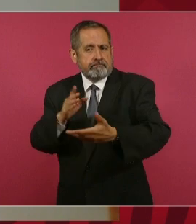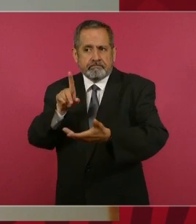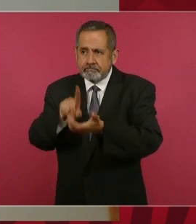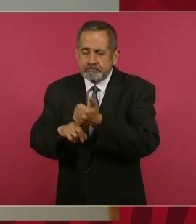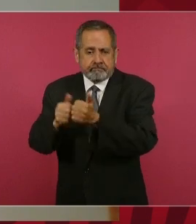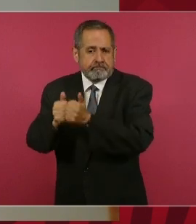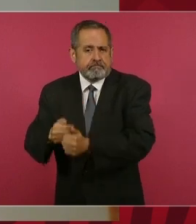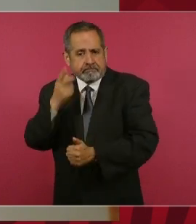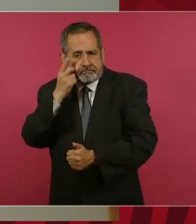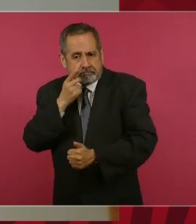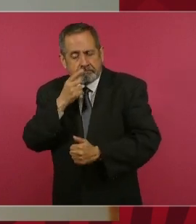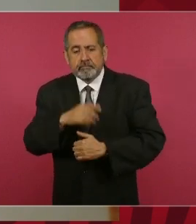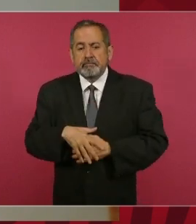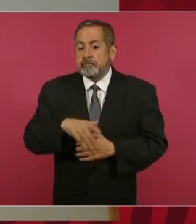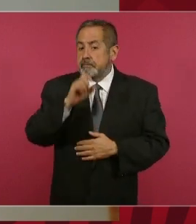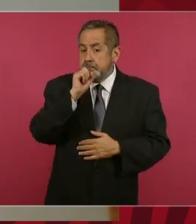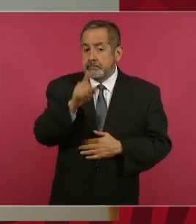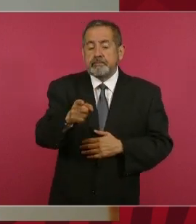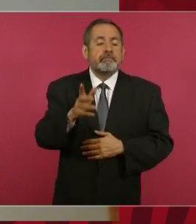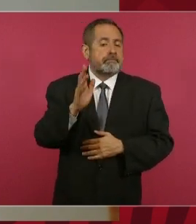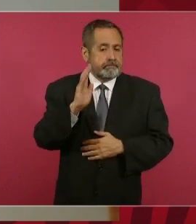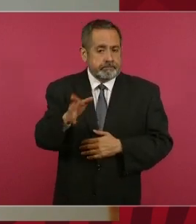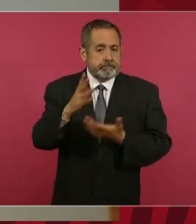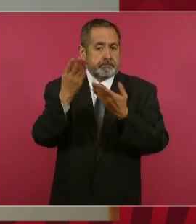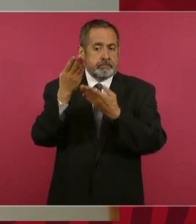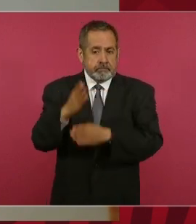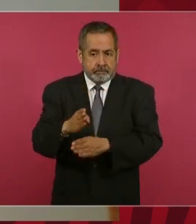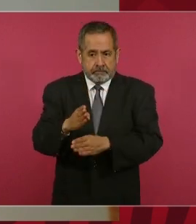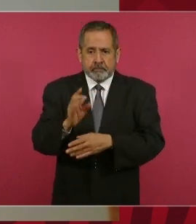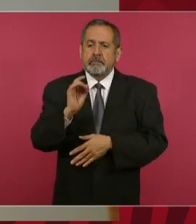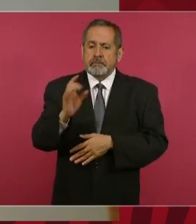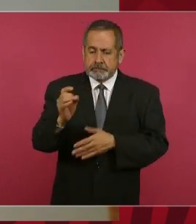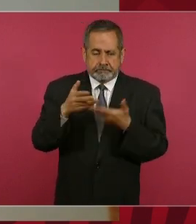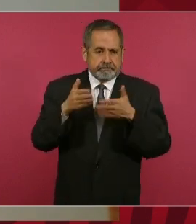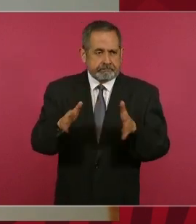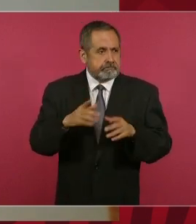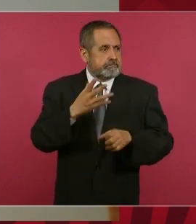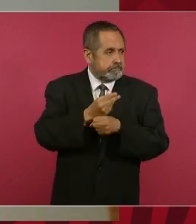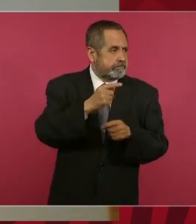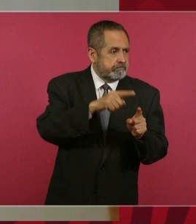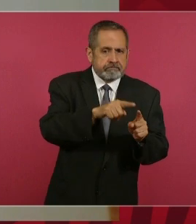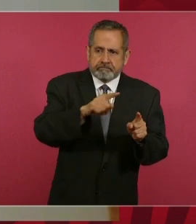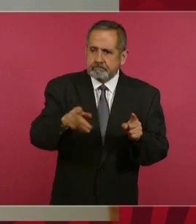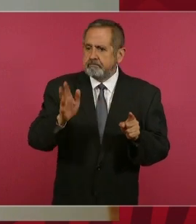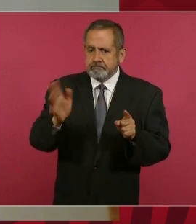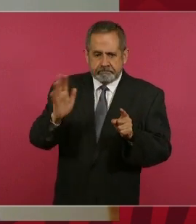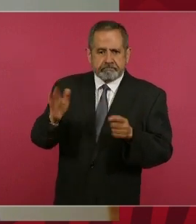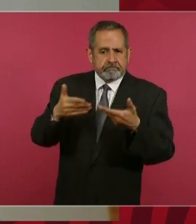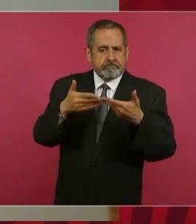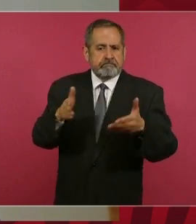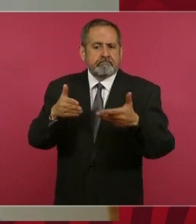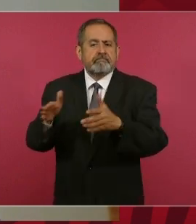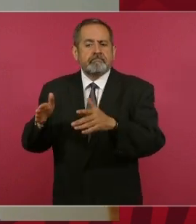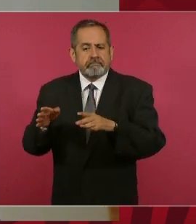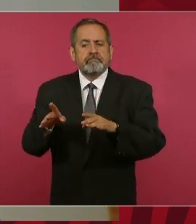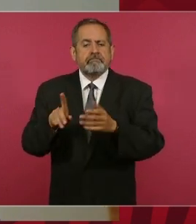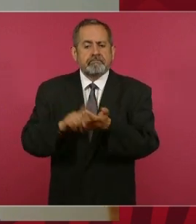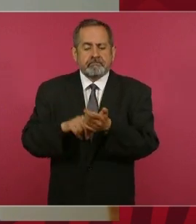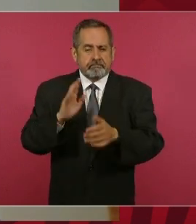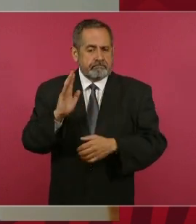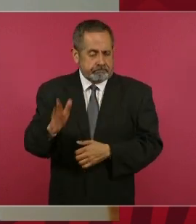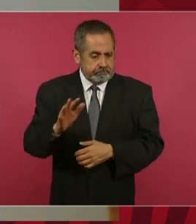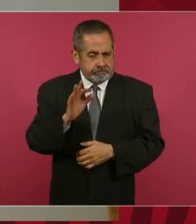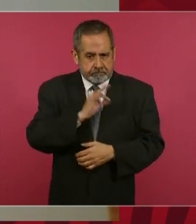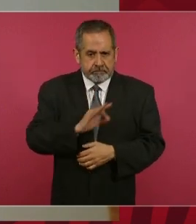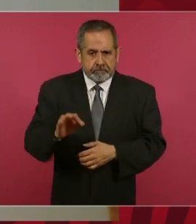restablecido los servicios en las sucursales bancarias. En medida de las posibilidades, ya tenemos gente que